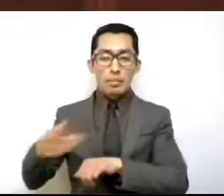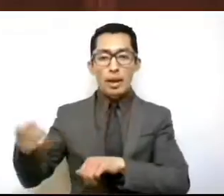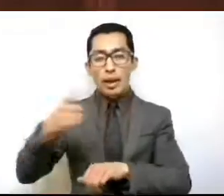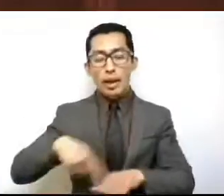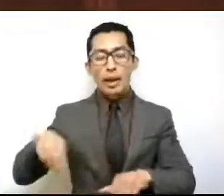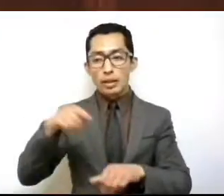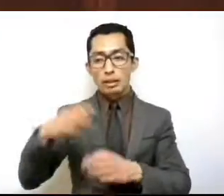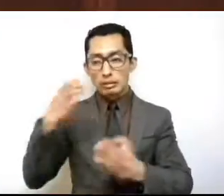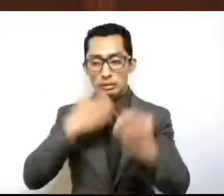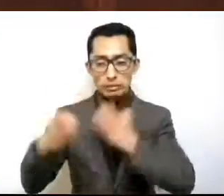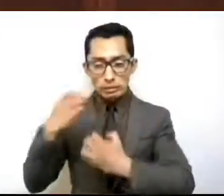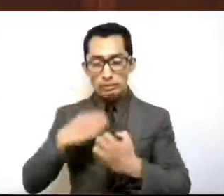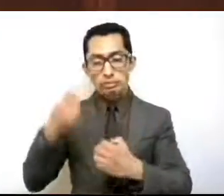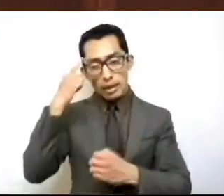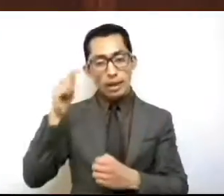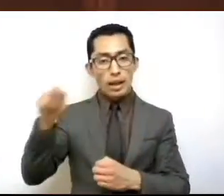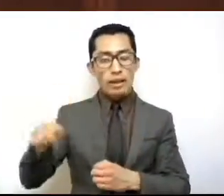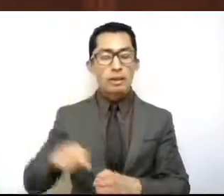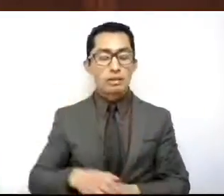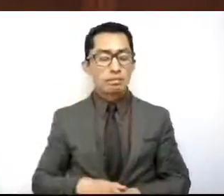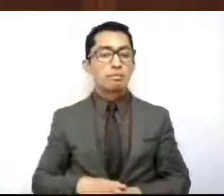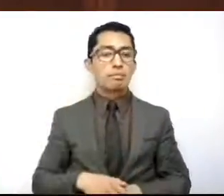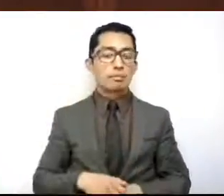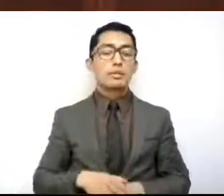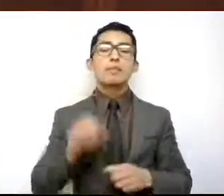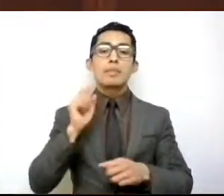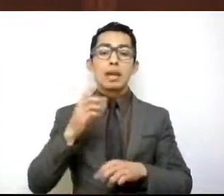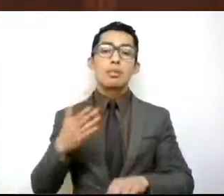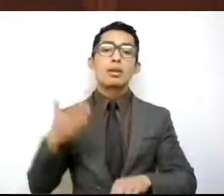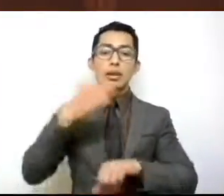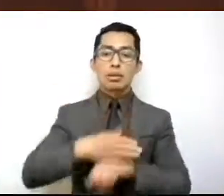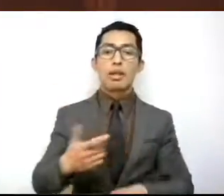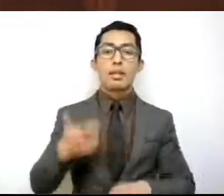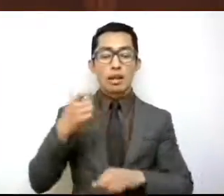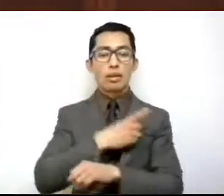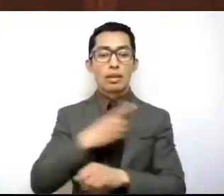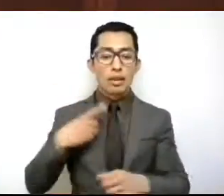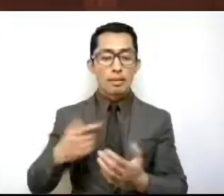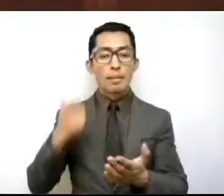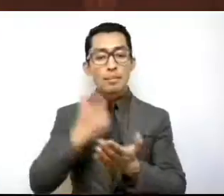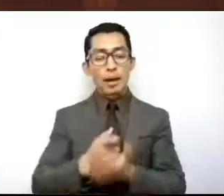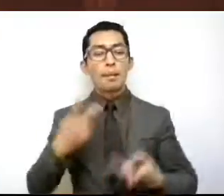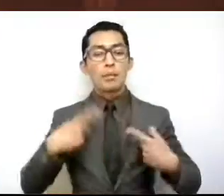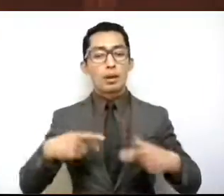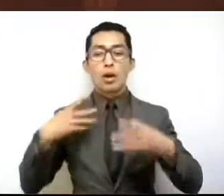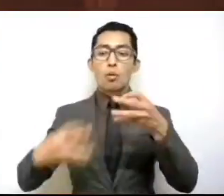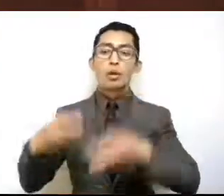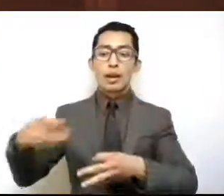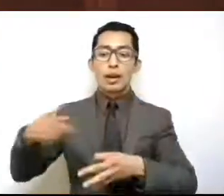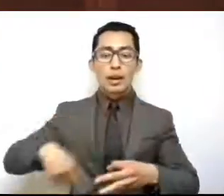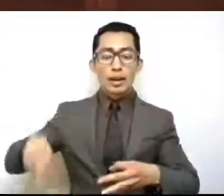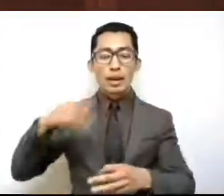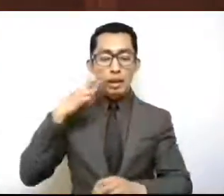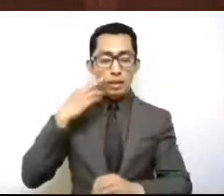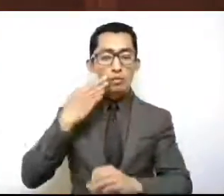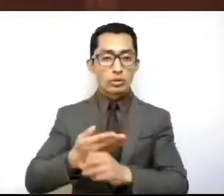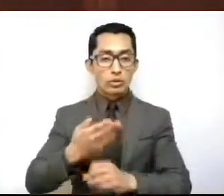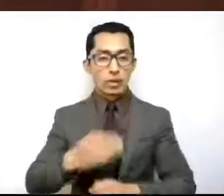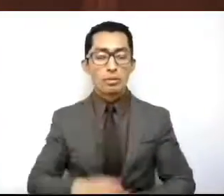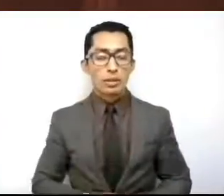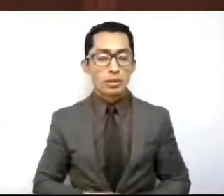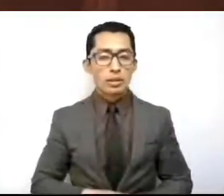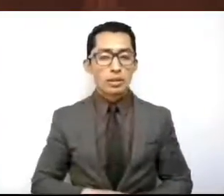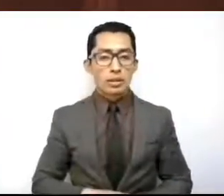y disuasivas, incluidas las sanciones monetarias a las personas jurídicas consideradas responsables.